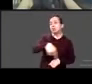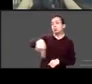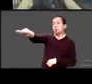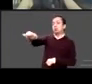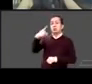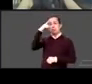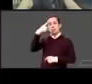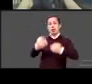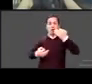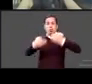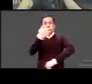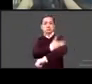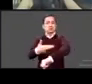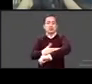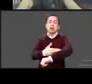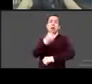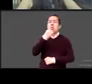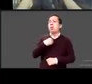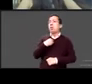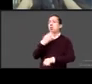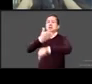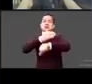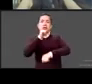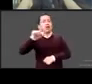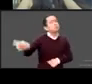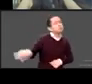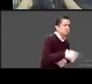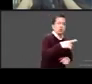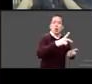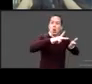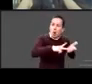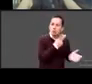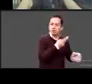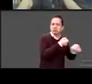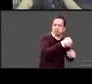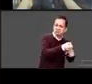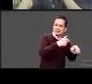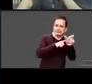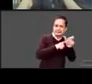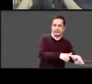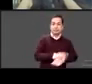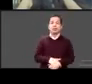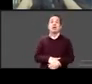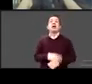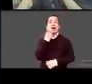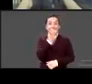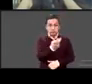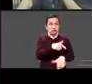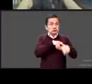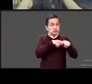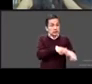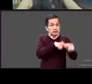casos vuelven a ser reincidentes, ¿no? Y cifras, bueno, que a la postre pueden llevar a la muerte, y